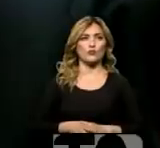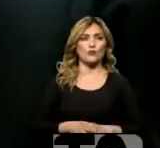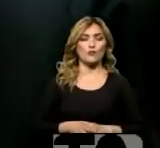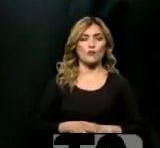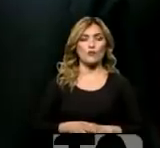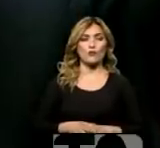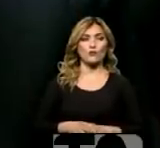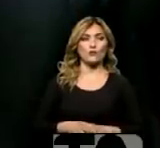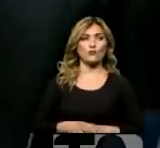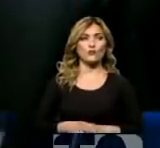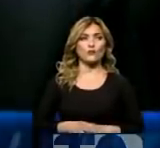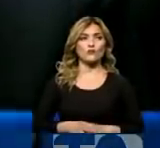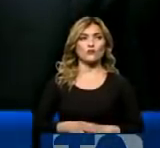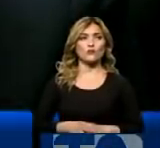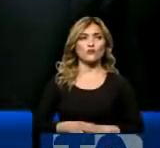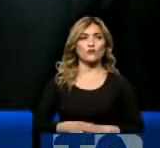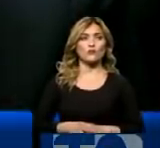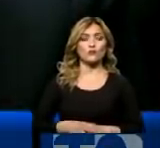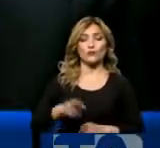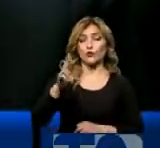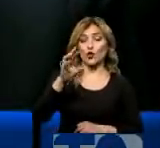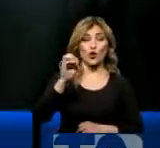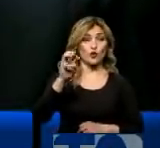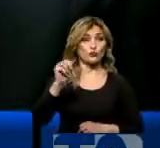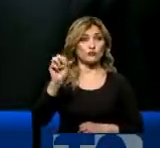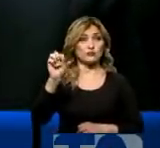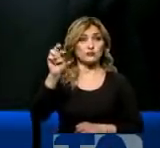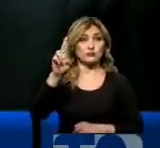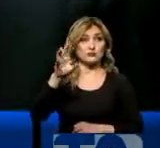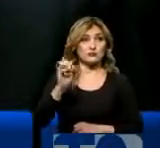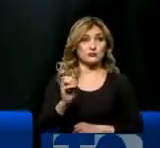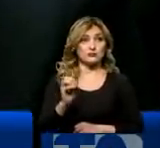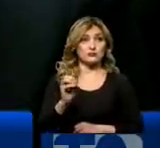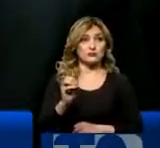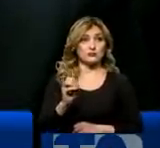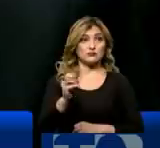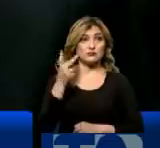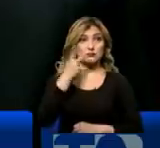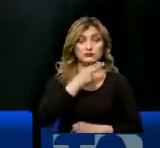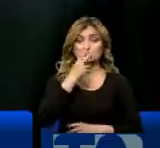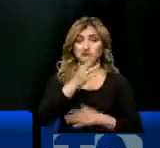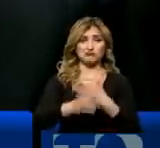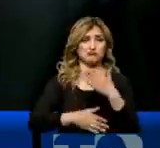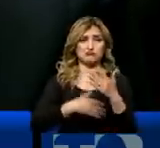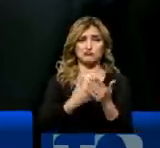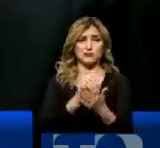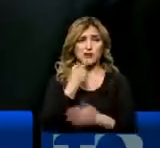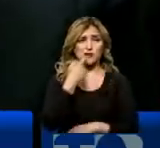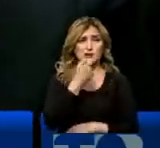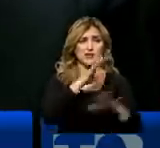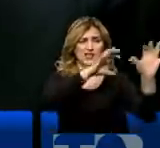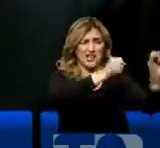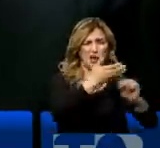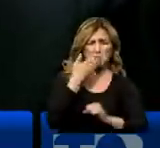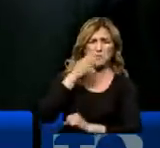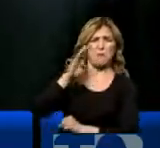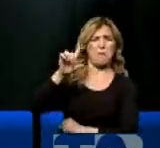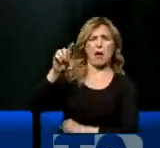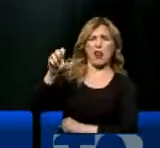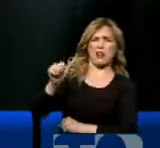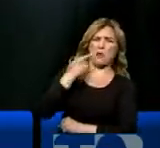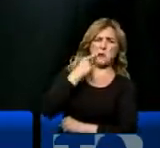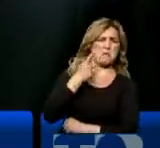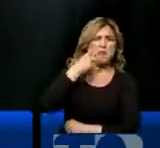Romero dice eso. El aporte de Romero es desmentir, es desmentir todas las pruebas producidas